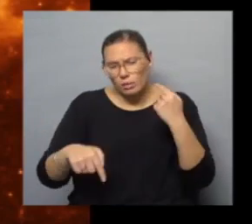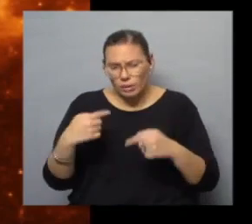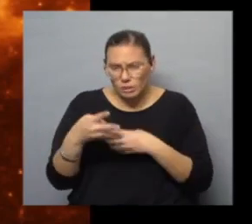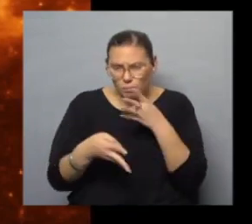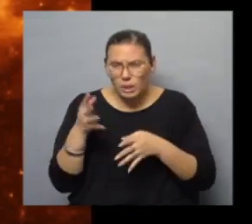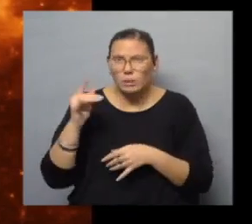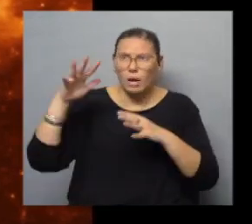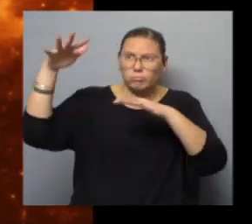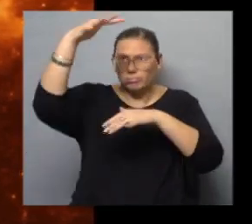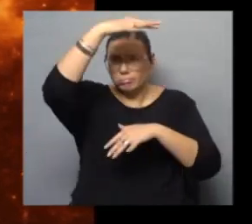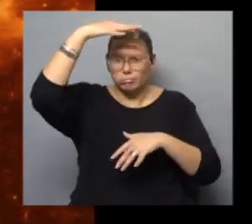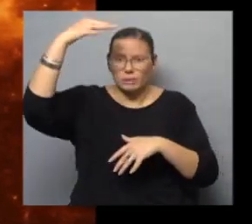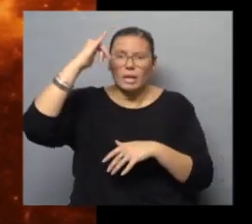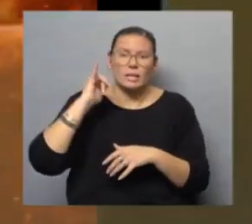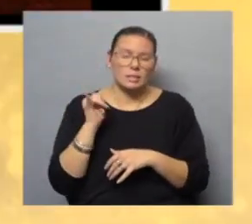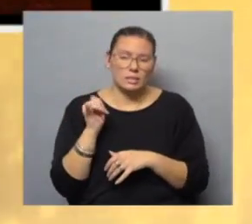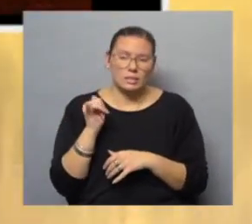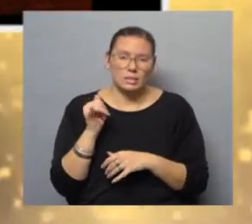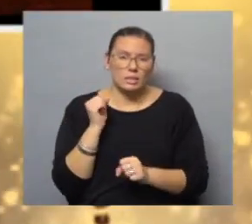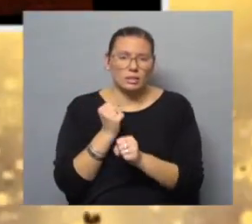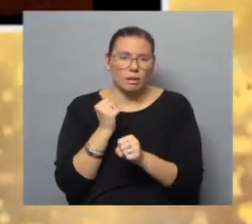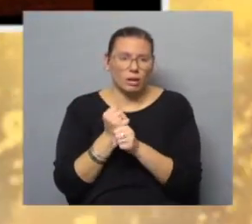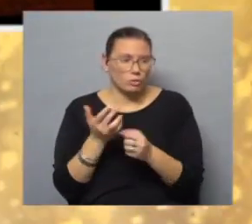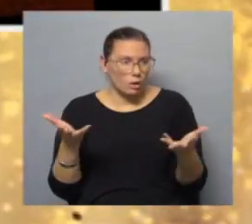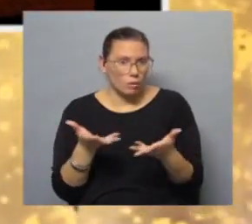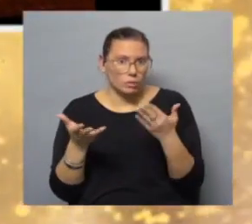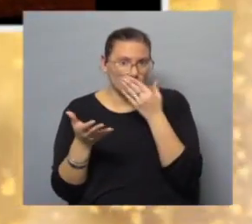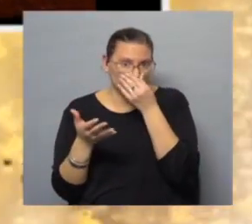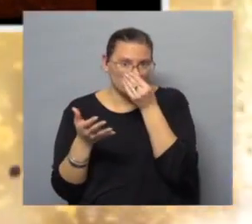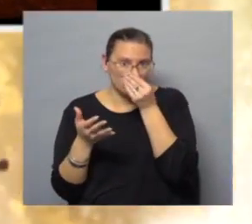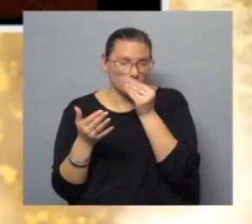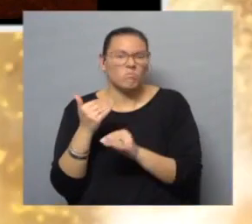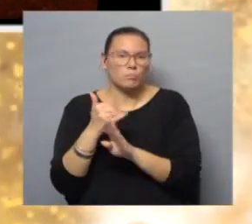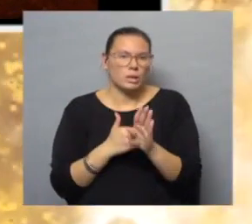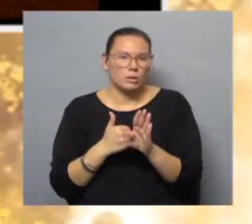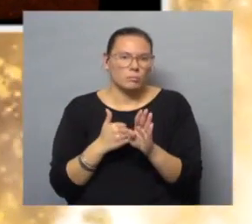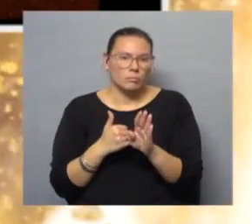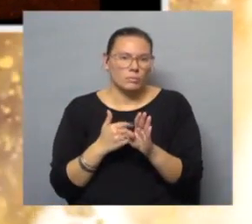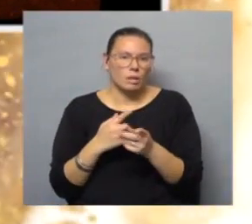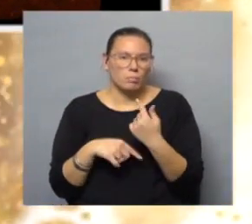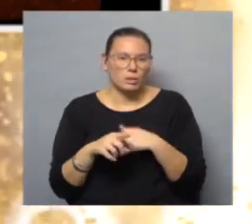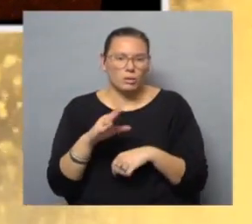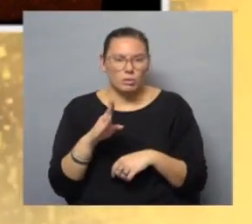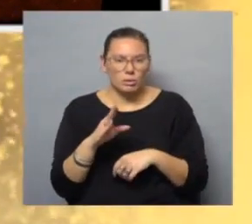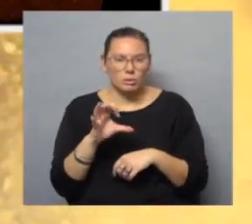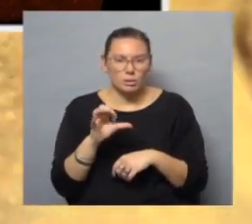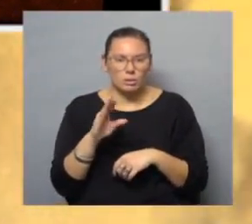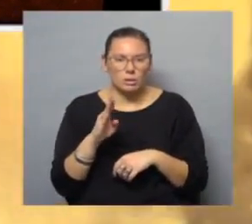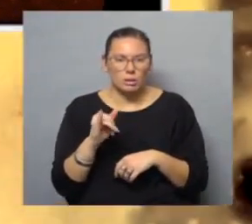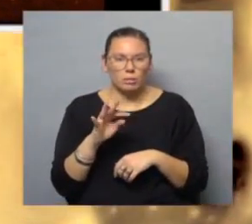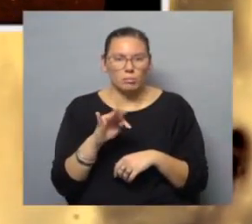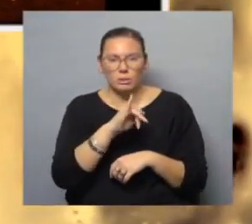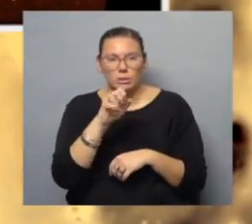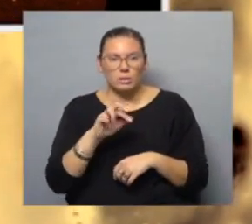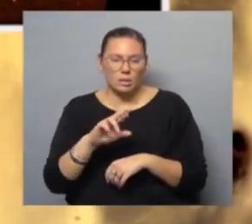Sí, que estén en operación hoy en día, quizás menos. Pero sí, Spitzer fue comisionado